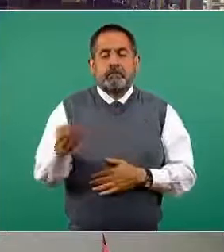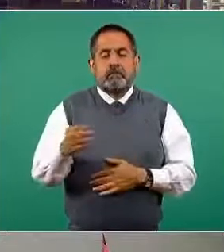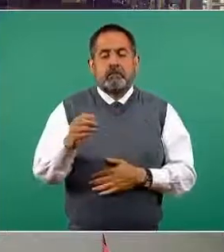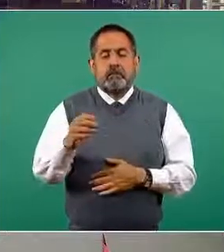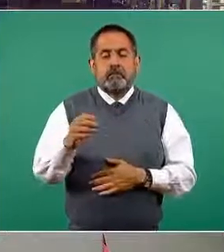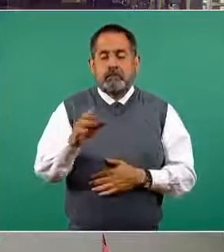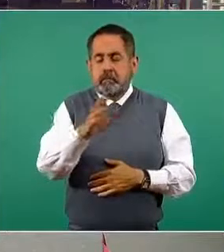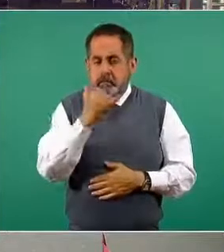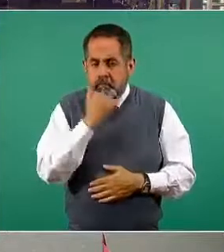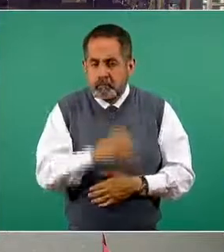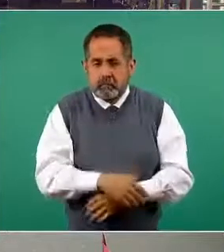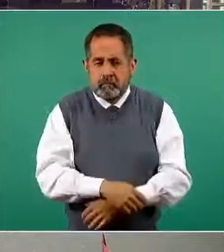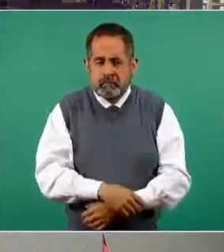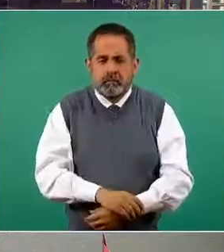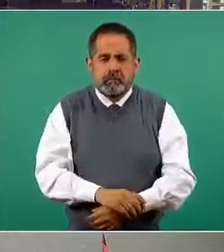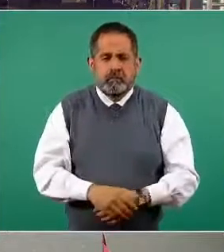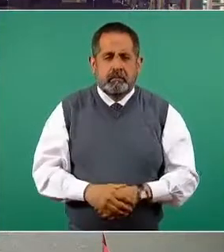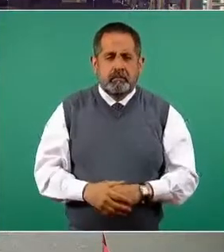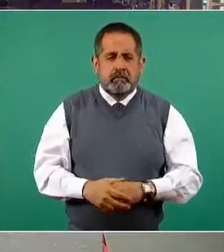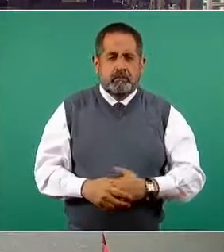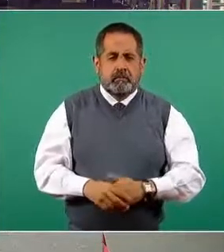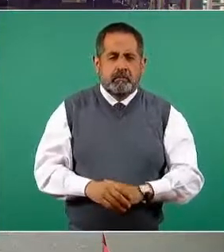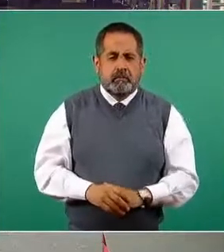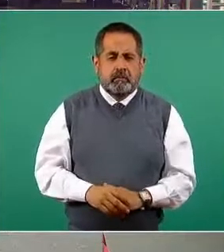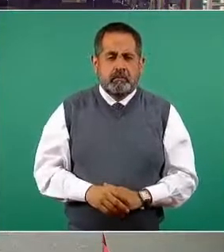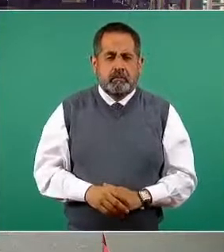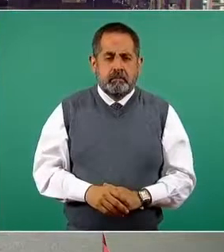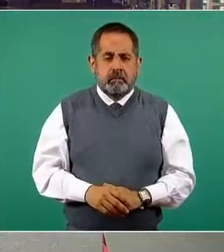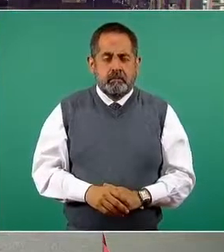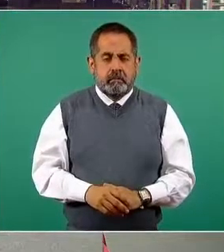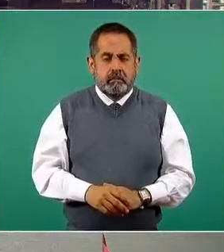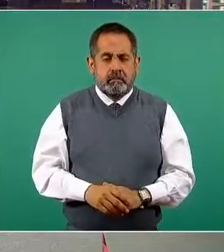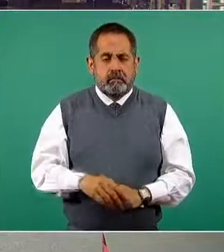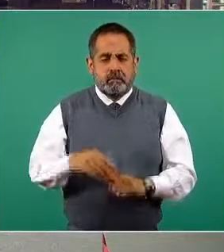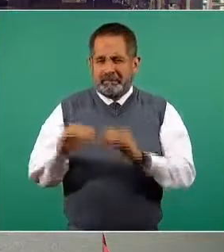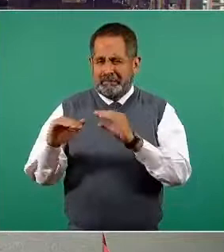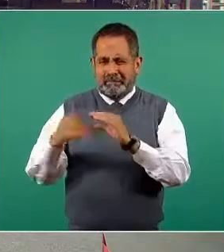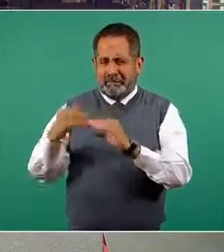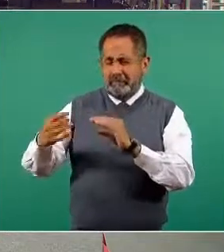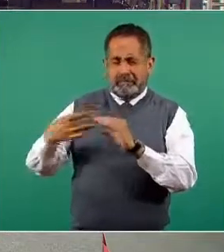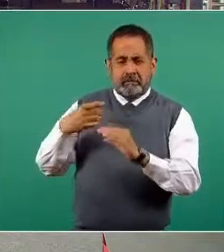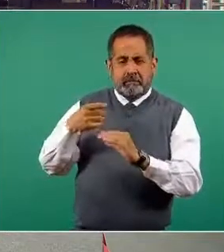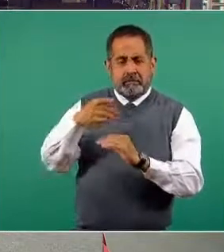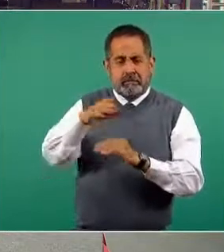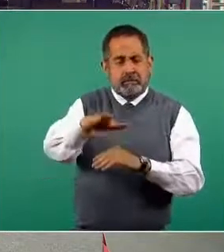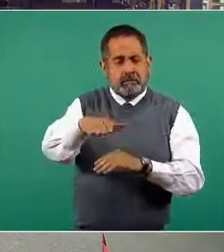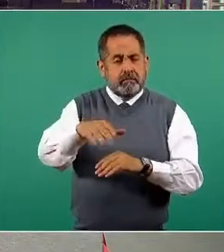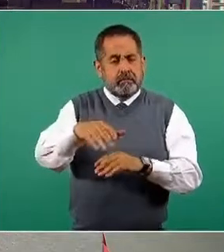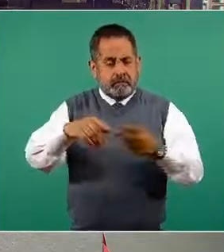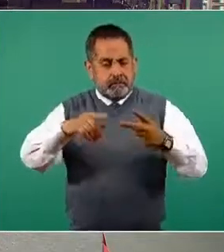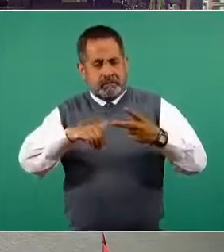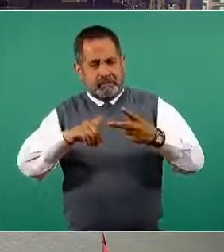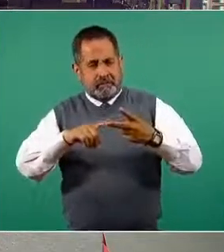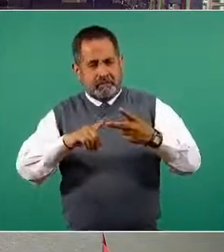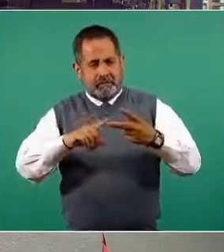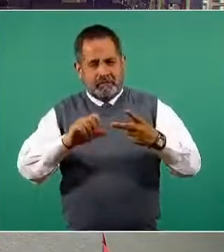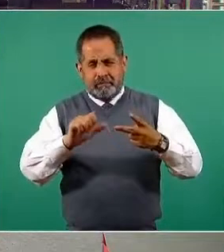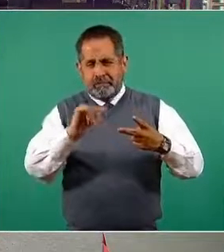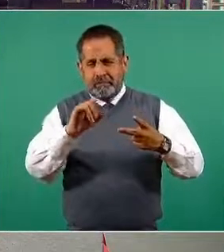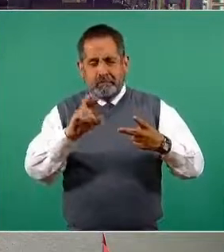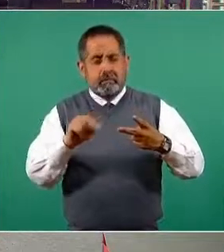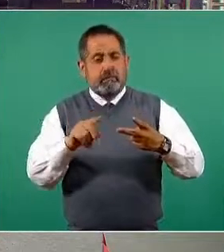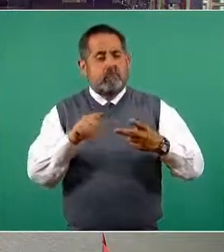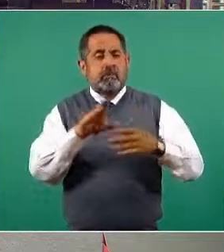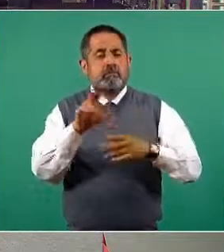Carvajal. Un apunte. Me escribieron rapidísimo en las redes sociales, ¿no?, acerca de la pregunta de Alexandro, que